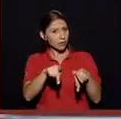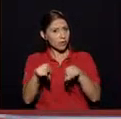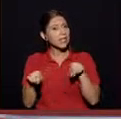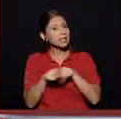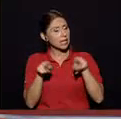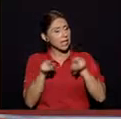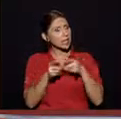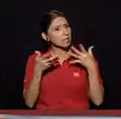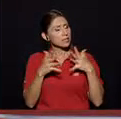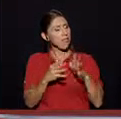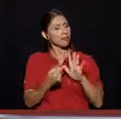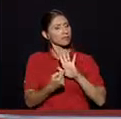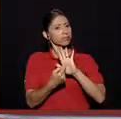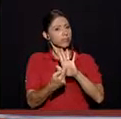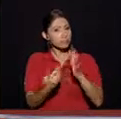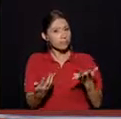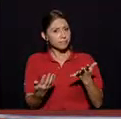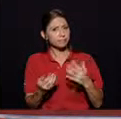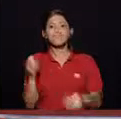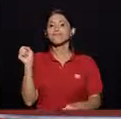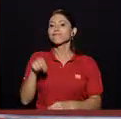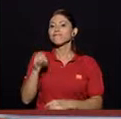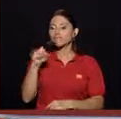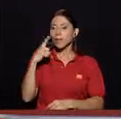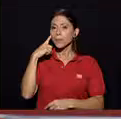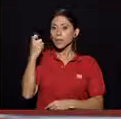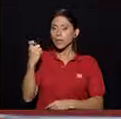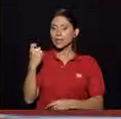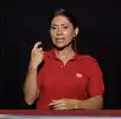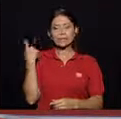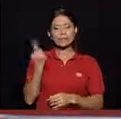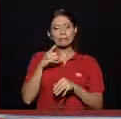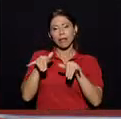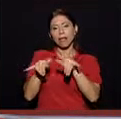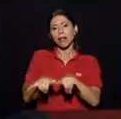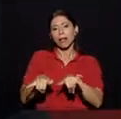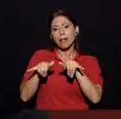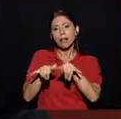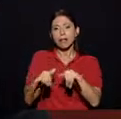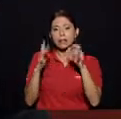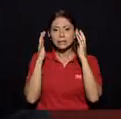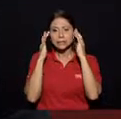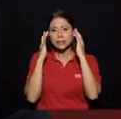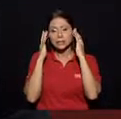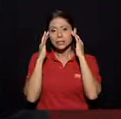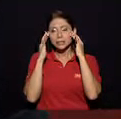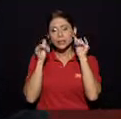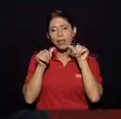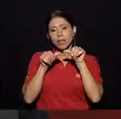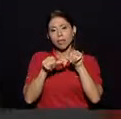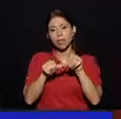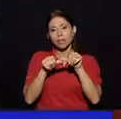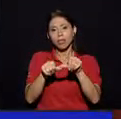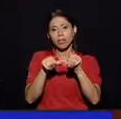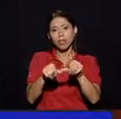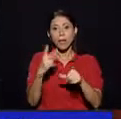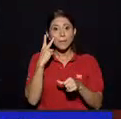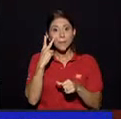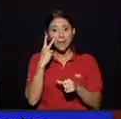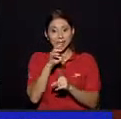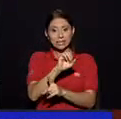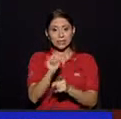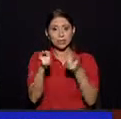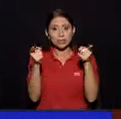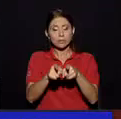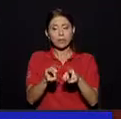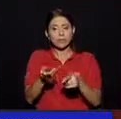la voz en este caso. Sí, porque es una preocupación permanente de la Defensoría de los Habitantes ver cómo hay un aumento de casos,